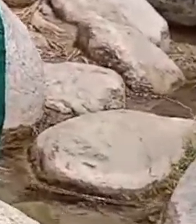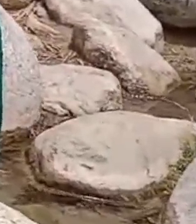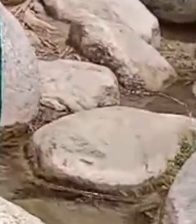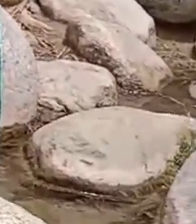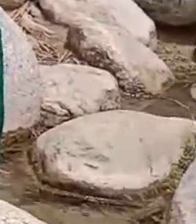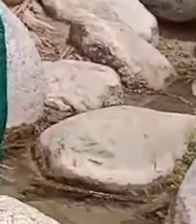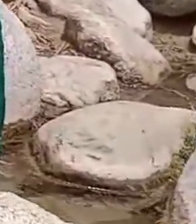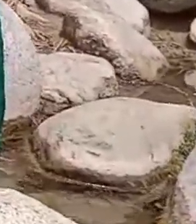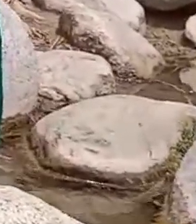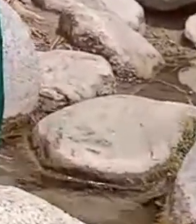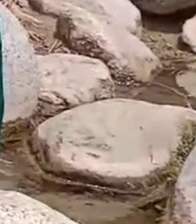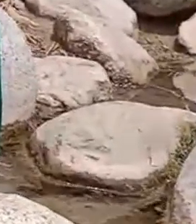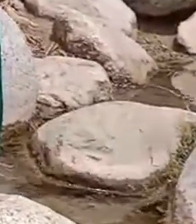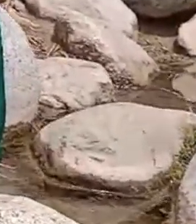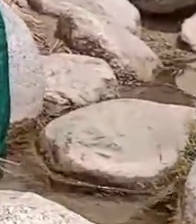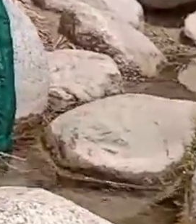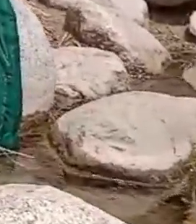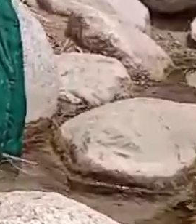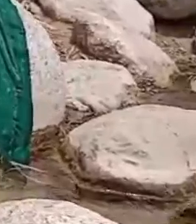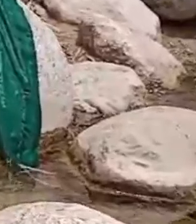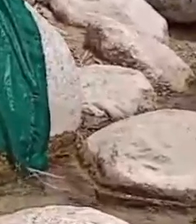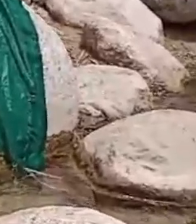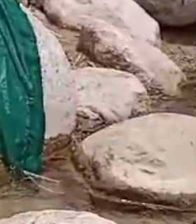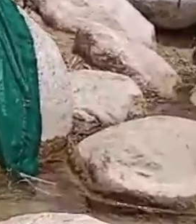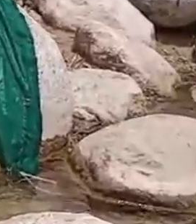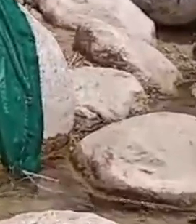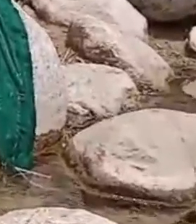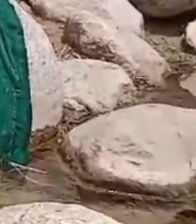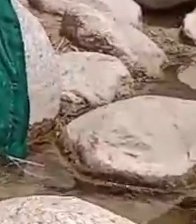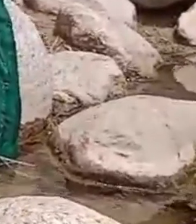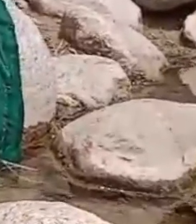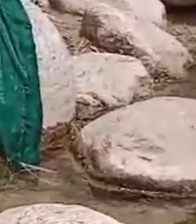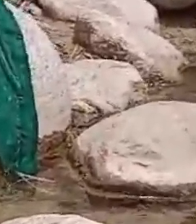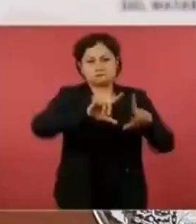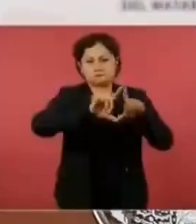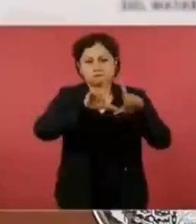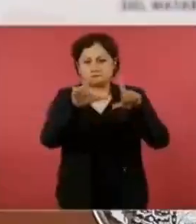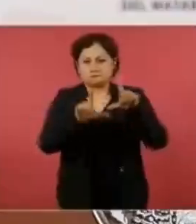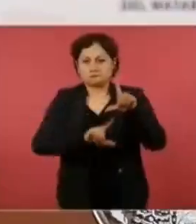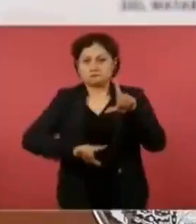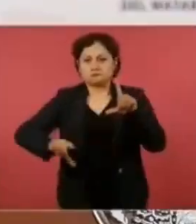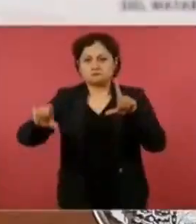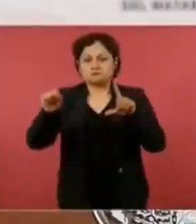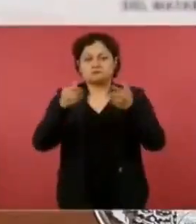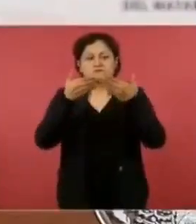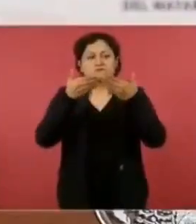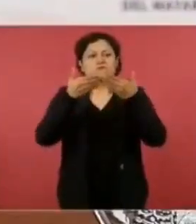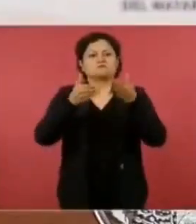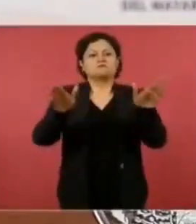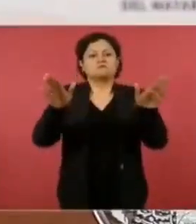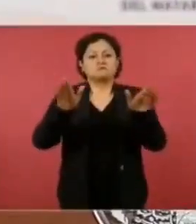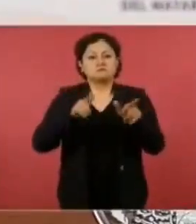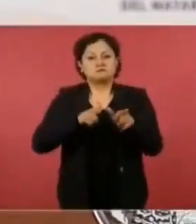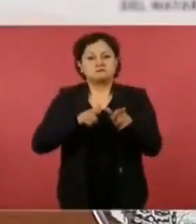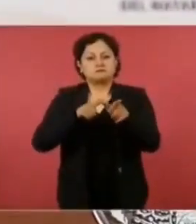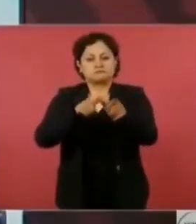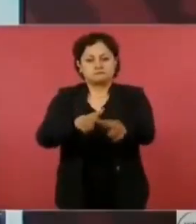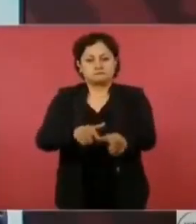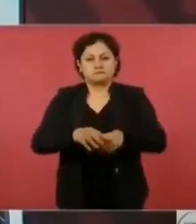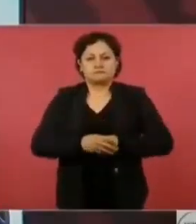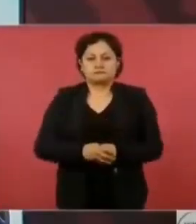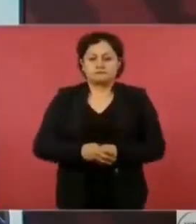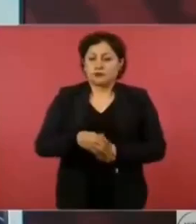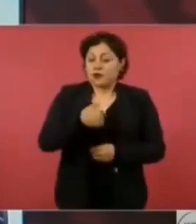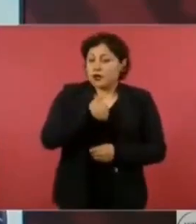que la derecha ha echado a andar toda la maquinaria y no la ha apagado de desprestigiar al